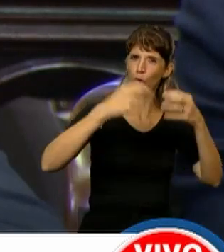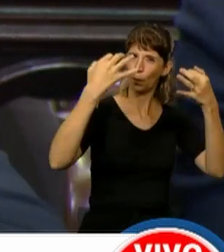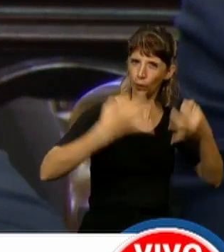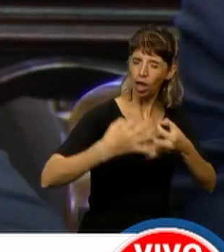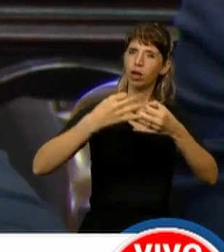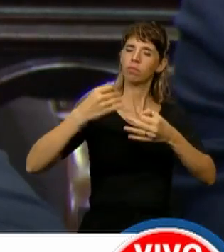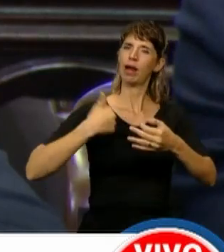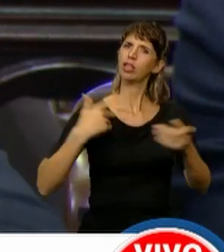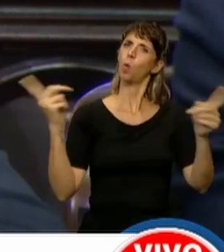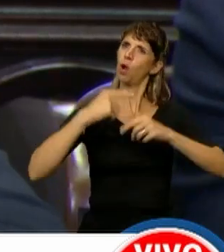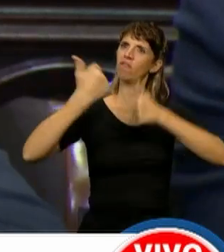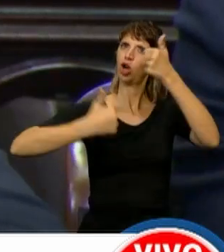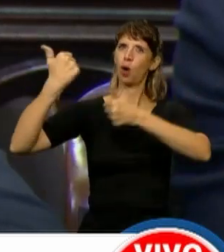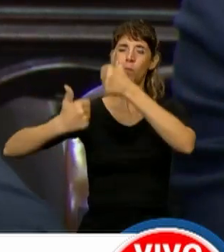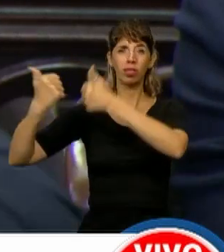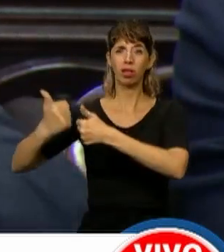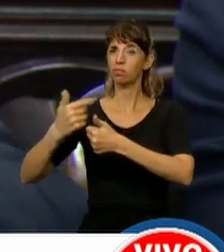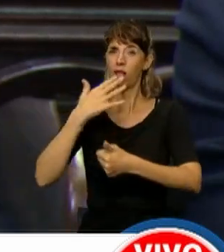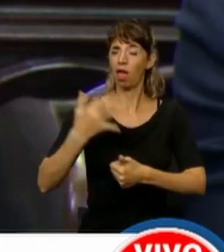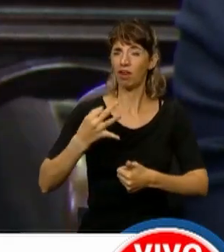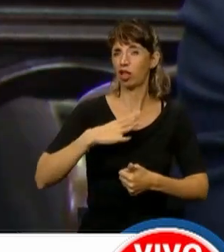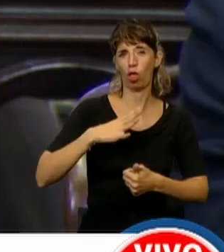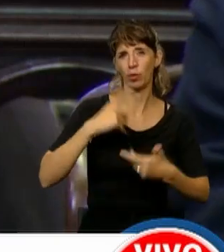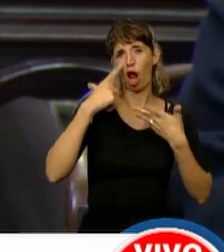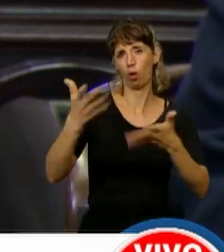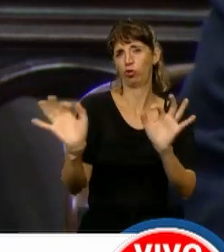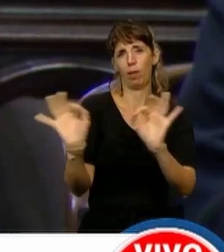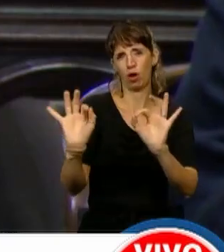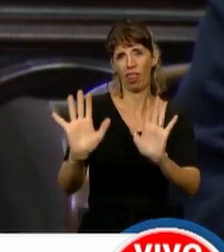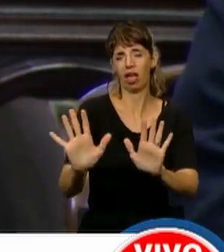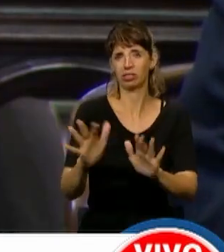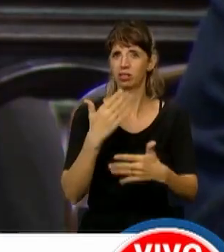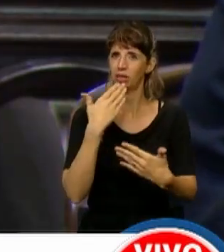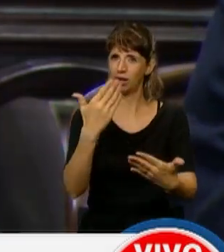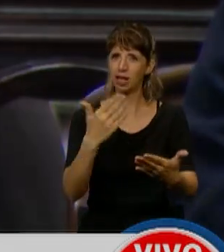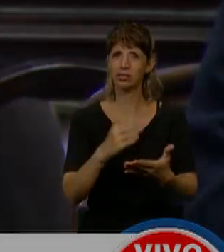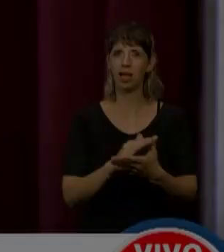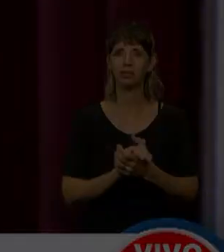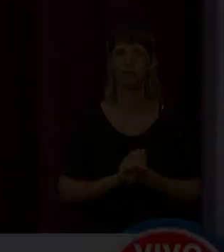que lamentablemente no estamos dando esas señales. Muchas gracias, presidente. Gracias, diputado Romero.